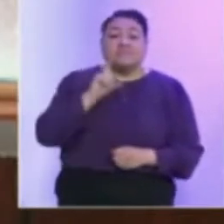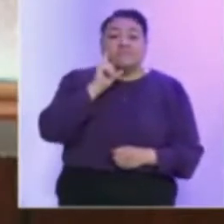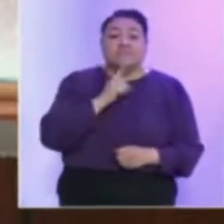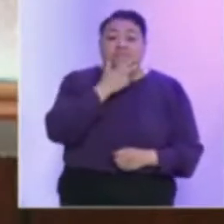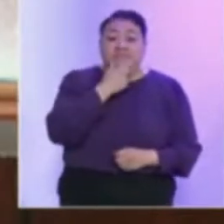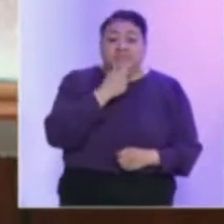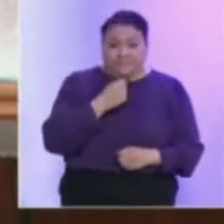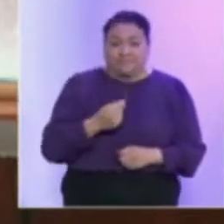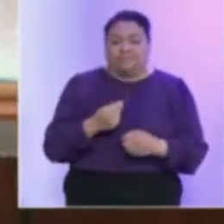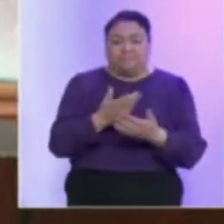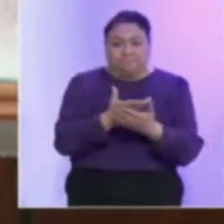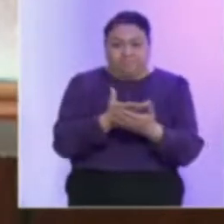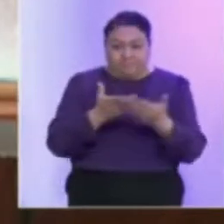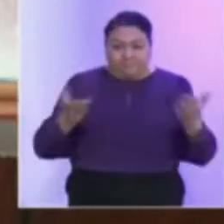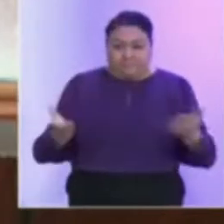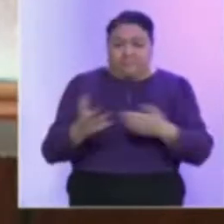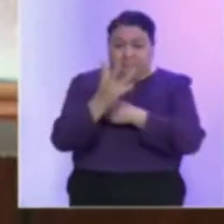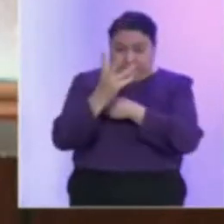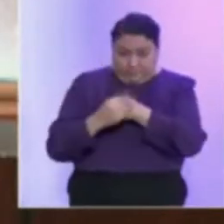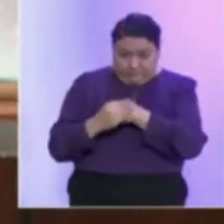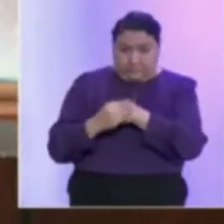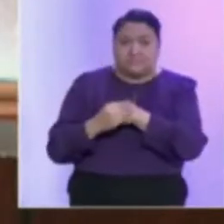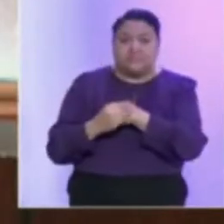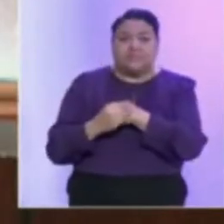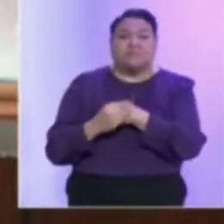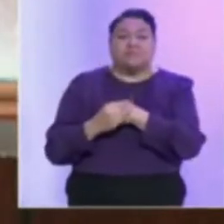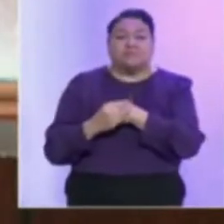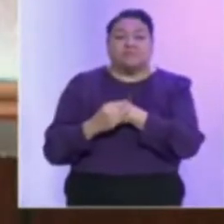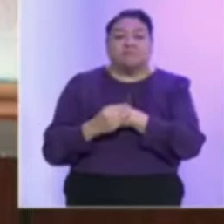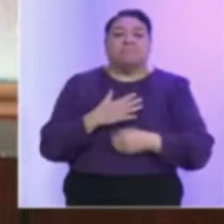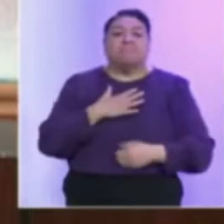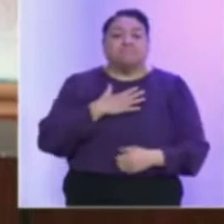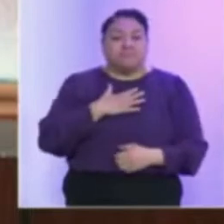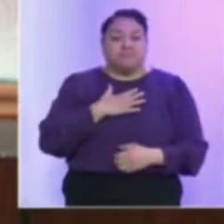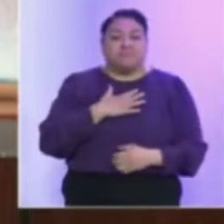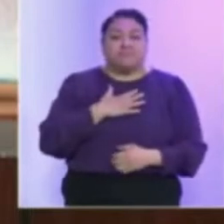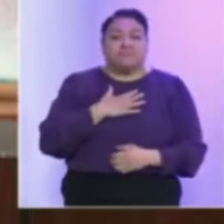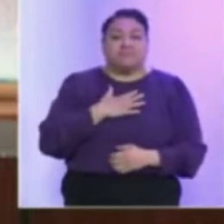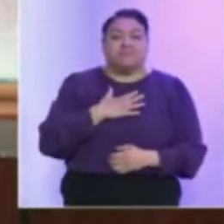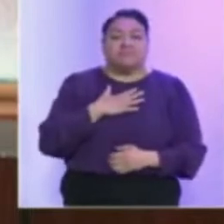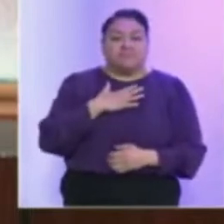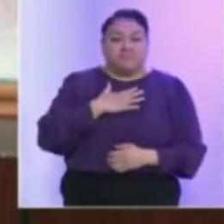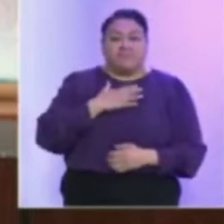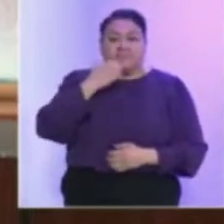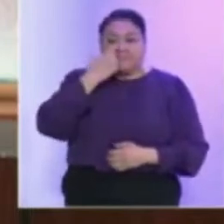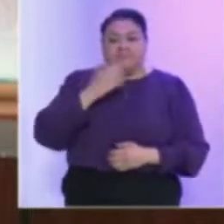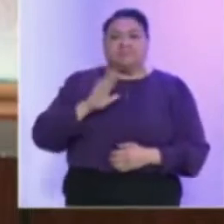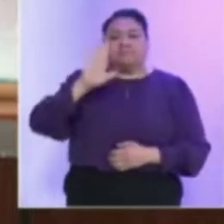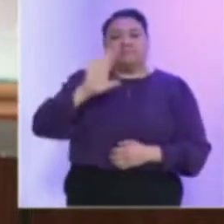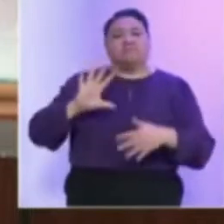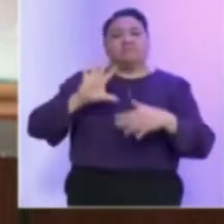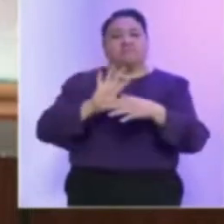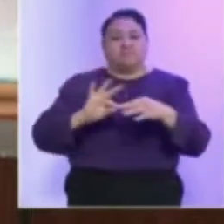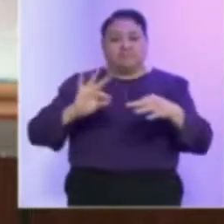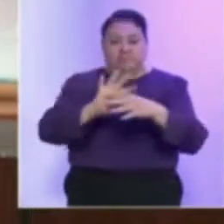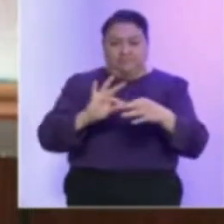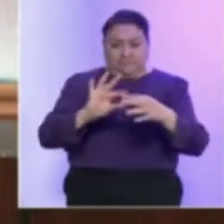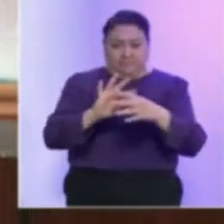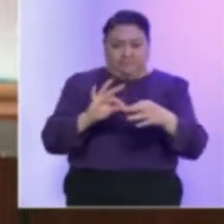Magistradas, magistrados, con su autorización, quiero hacer uso de la voz